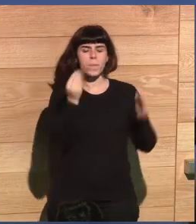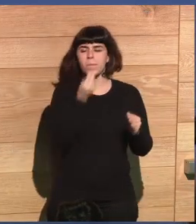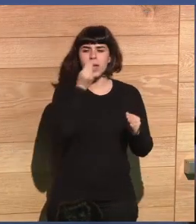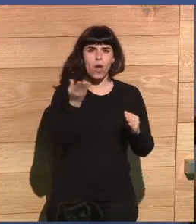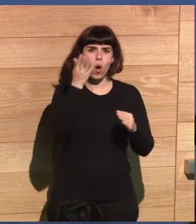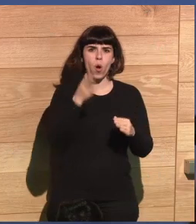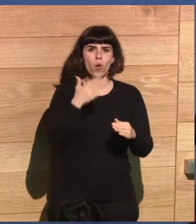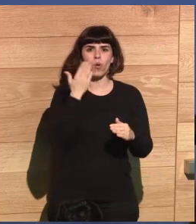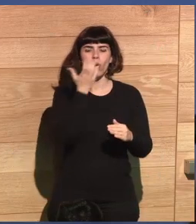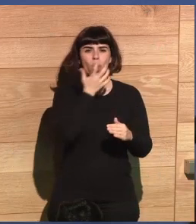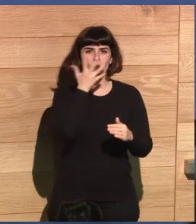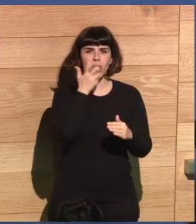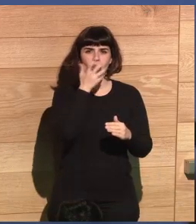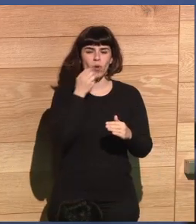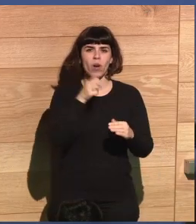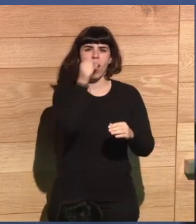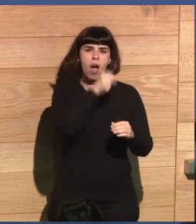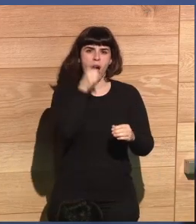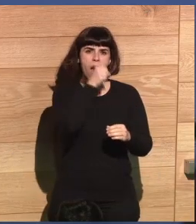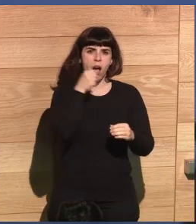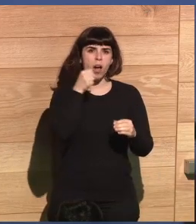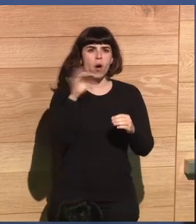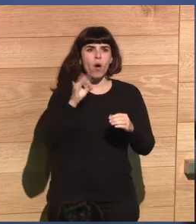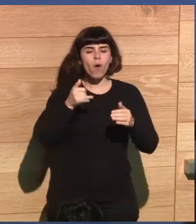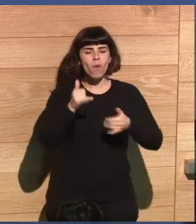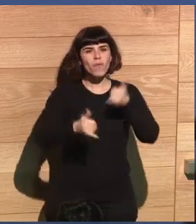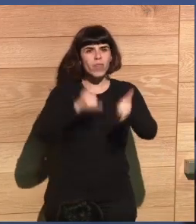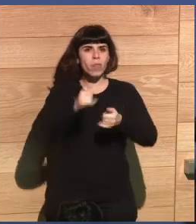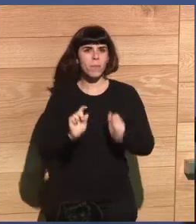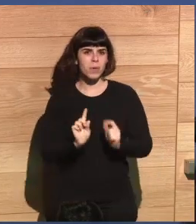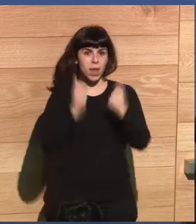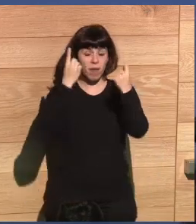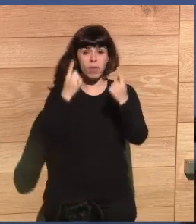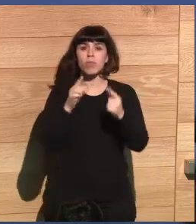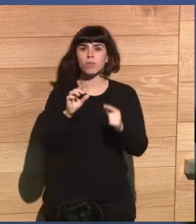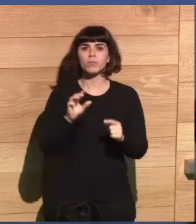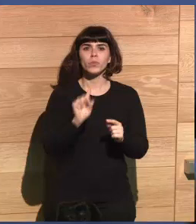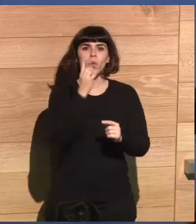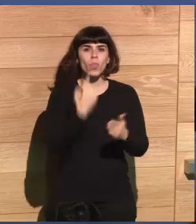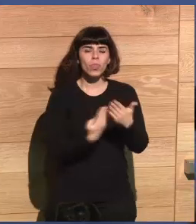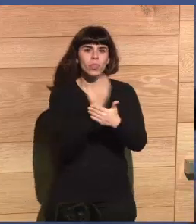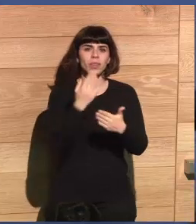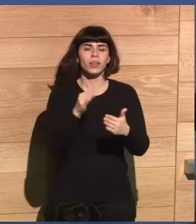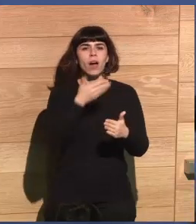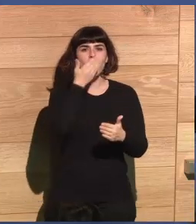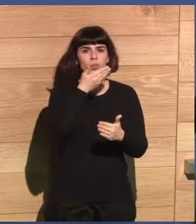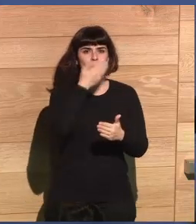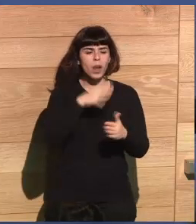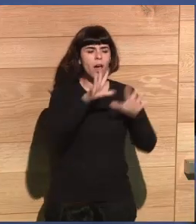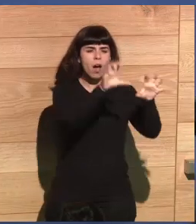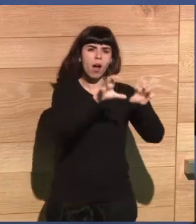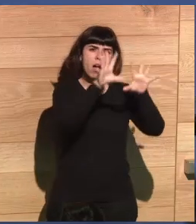del cole? ¿De la primera vez que montaron en bici? Un día, en la escuela, aprendió que las muñecas no